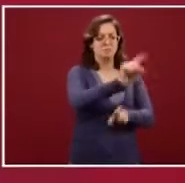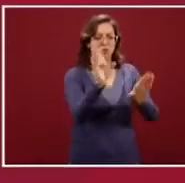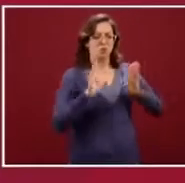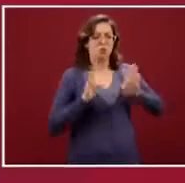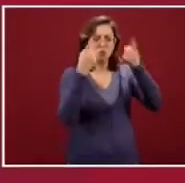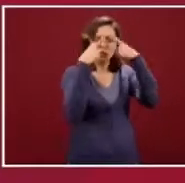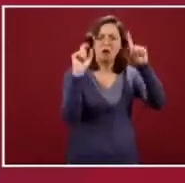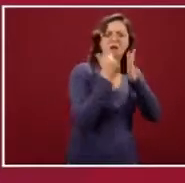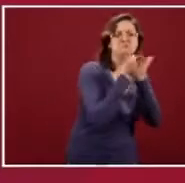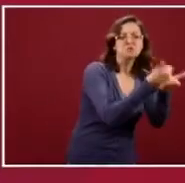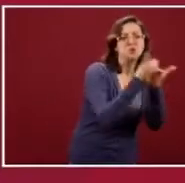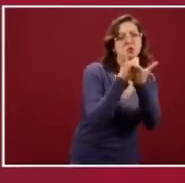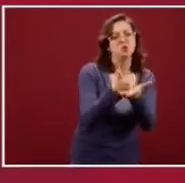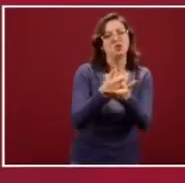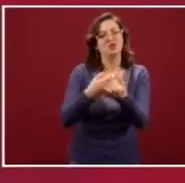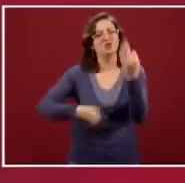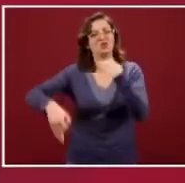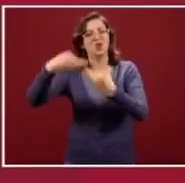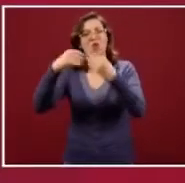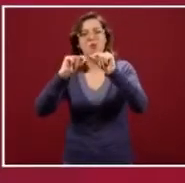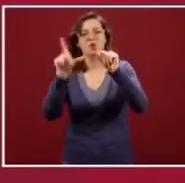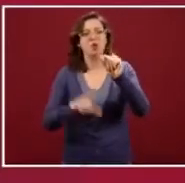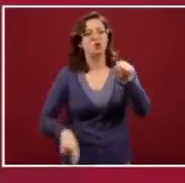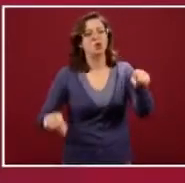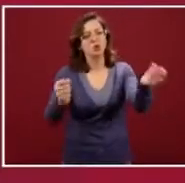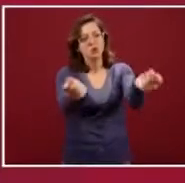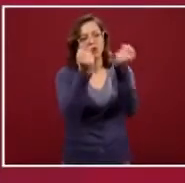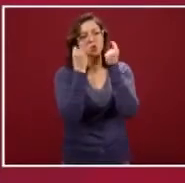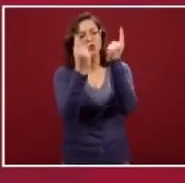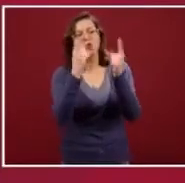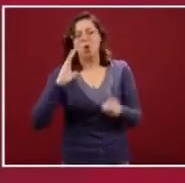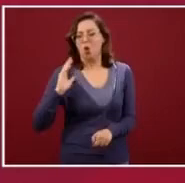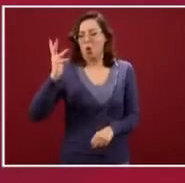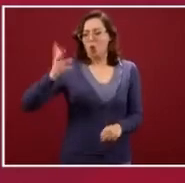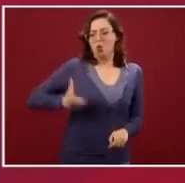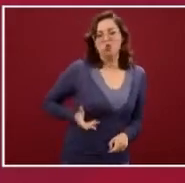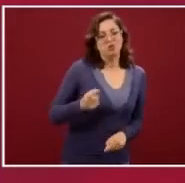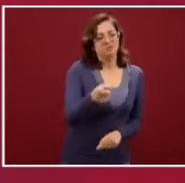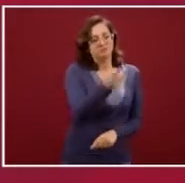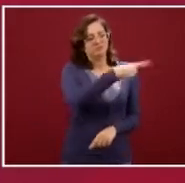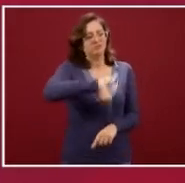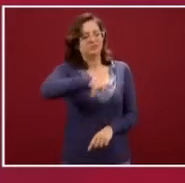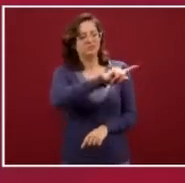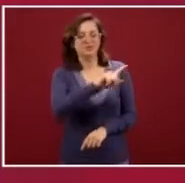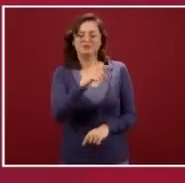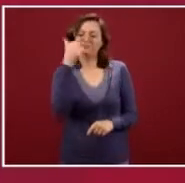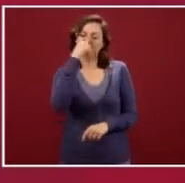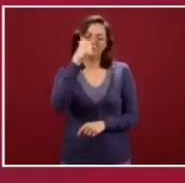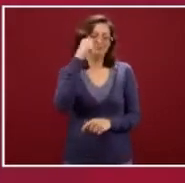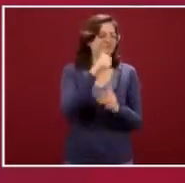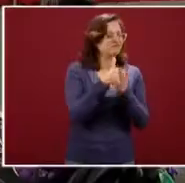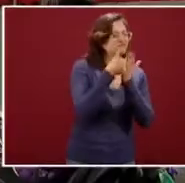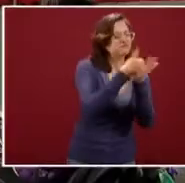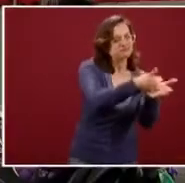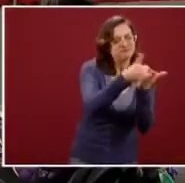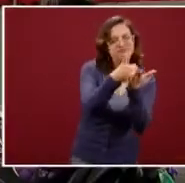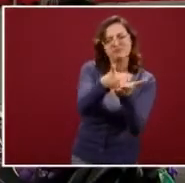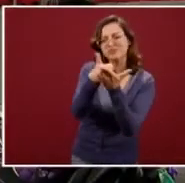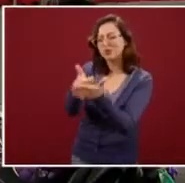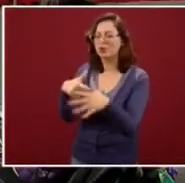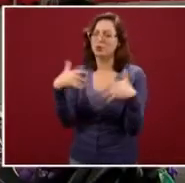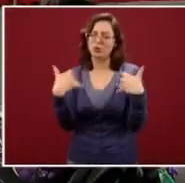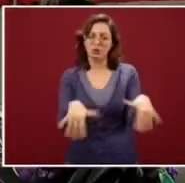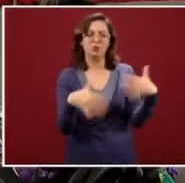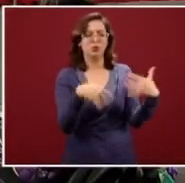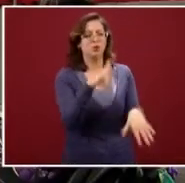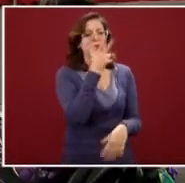gran orgullo de la eficacia y el compromiso social que representa el esmerado trabajo de nuestras Fuerzas